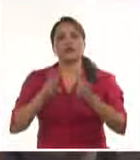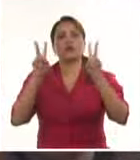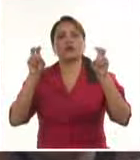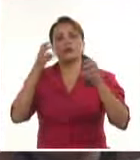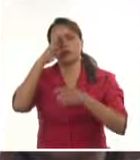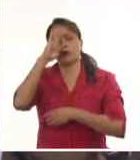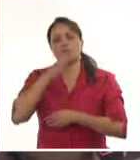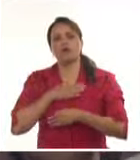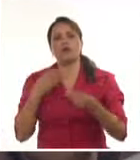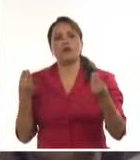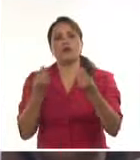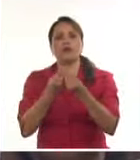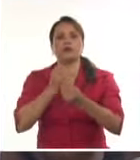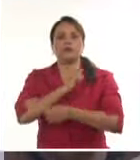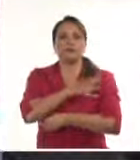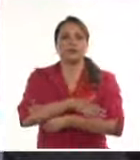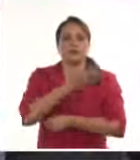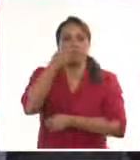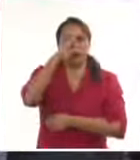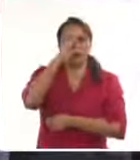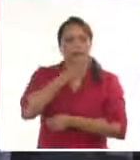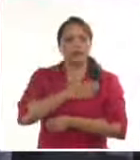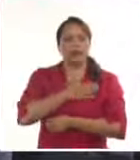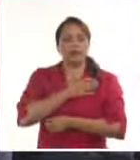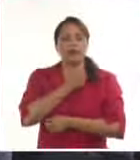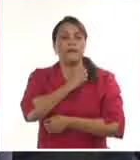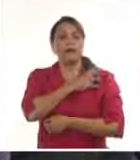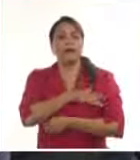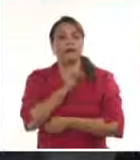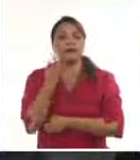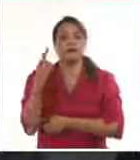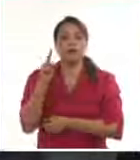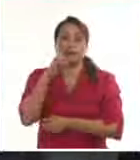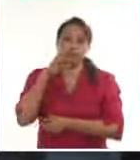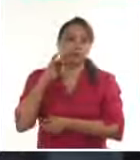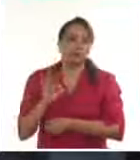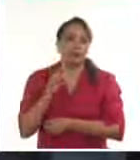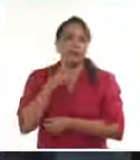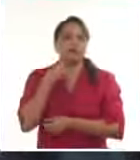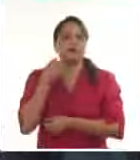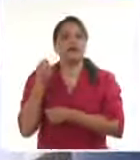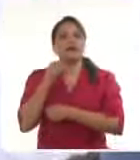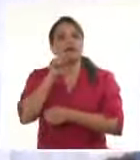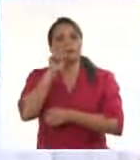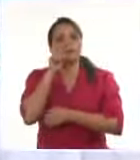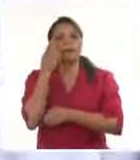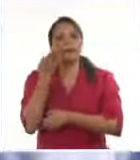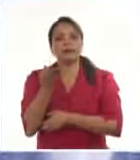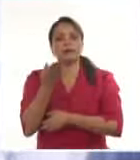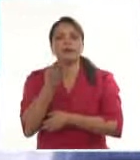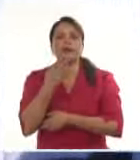con Palestina y Palestina no está sola protagonizaron la exigencia al cese del genocidio de Israel.